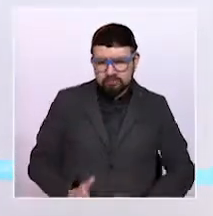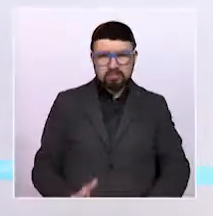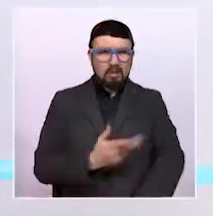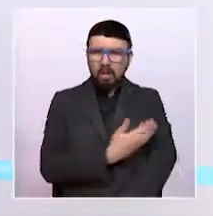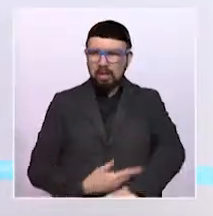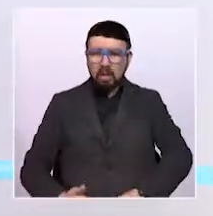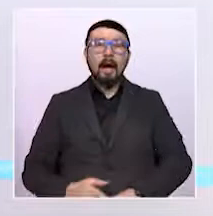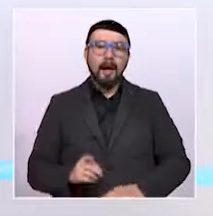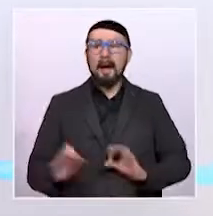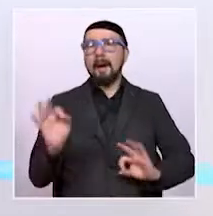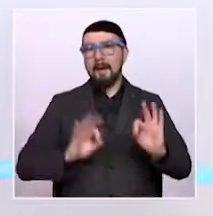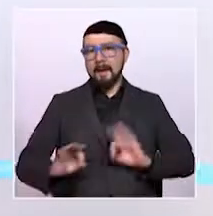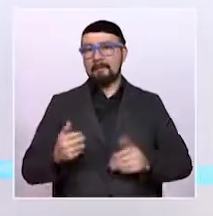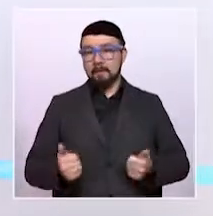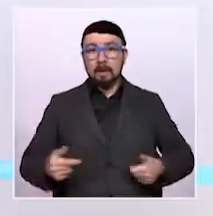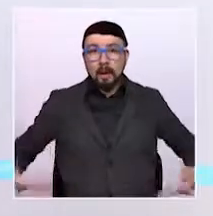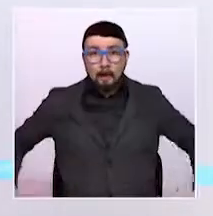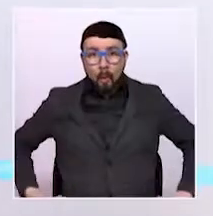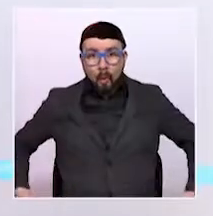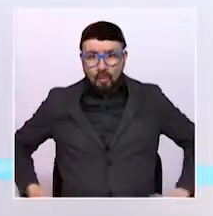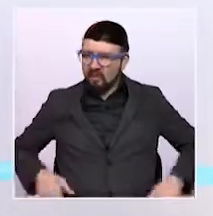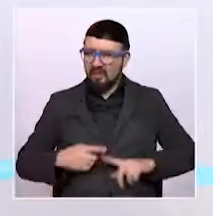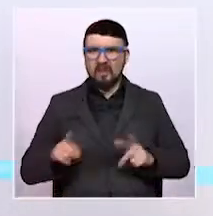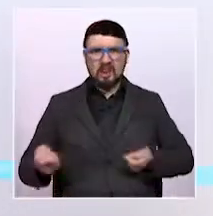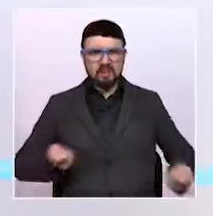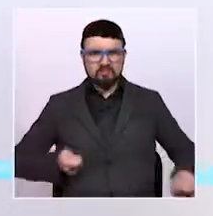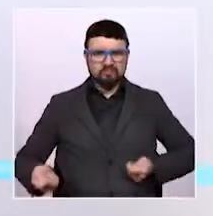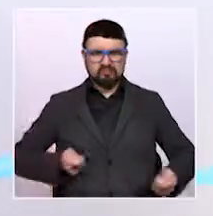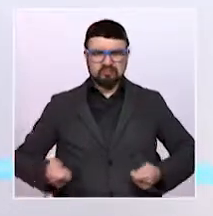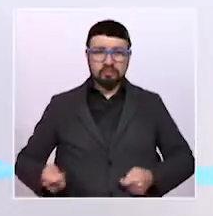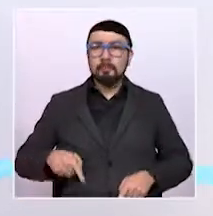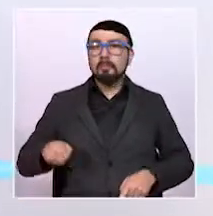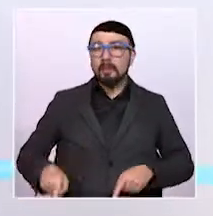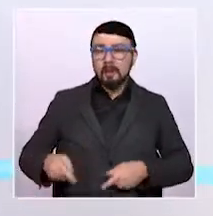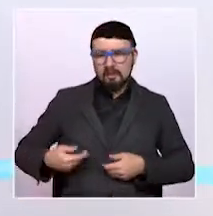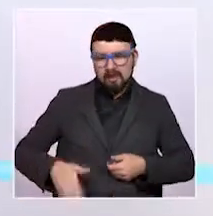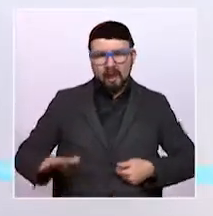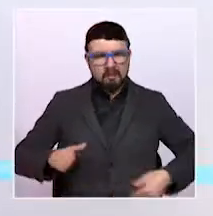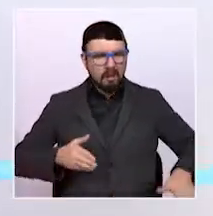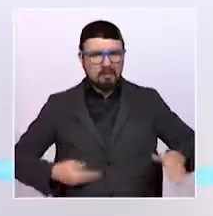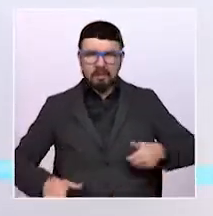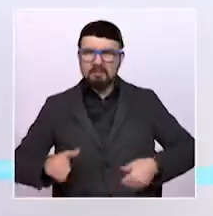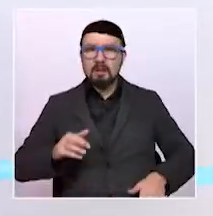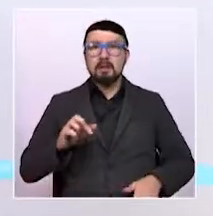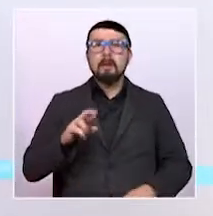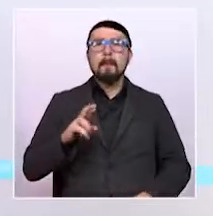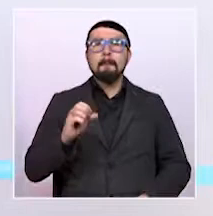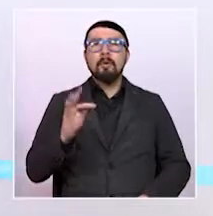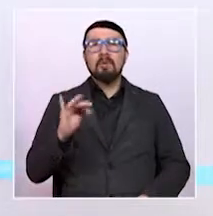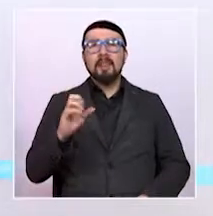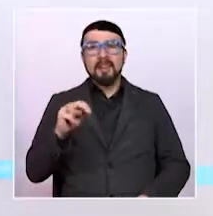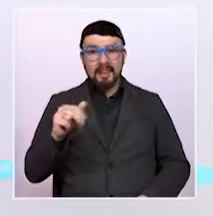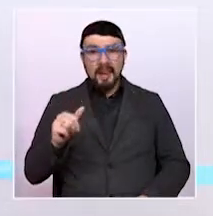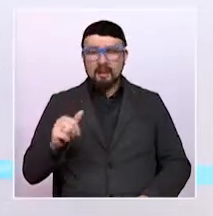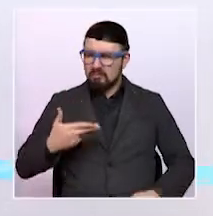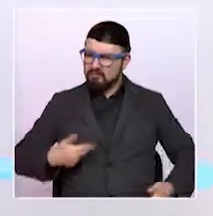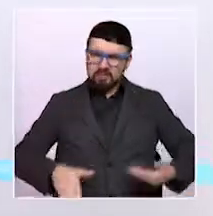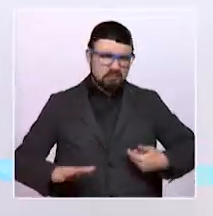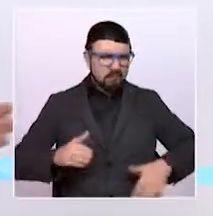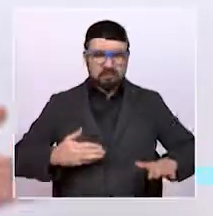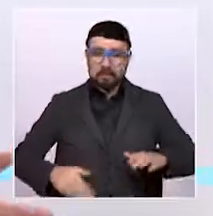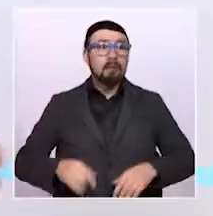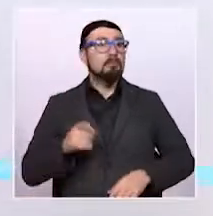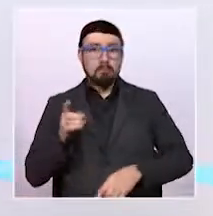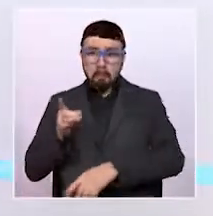funcionan diferente las proteínas que tienen que votar las pacientes que tienen que eliminarse son aún más